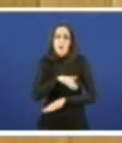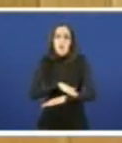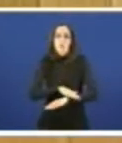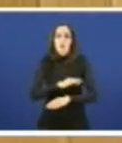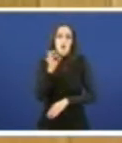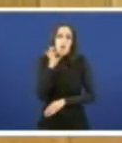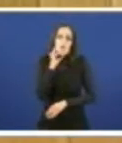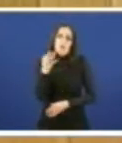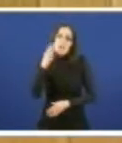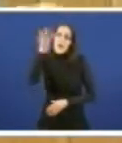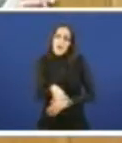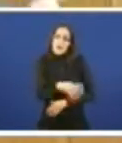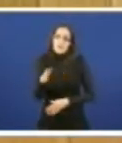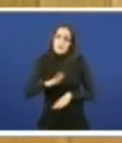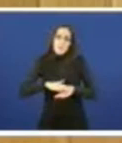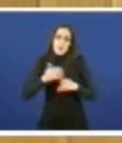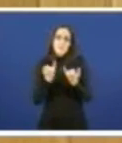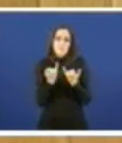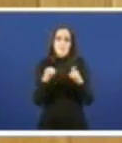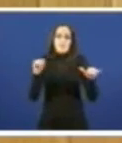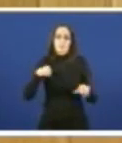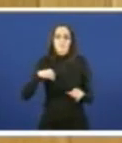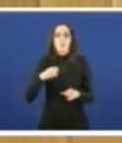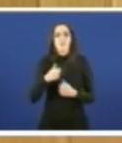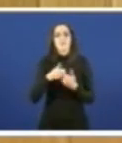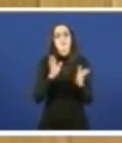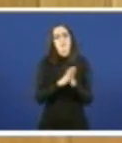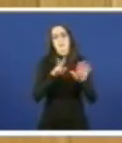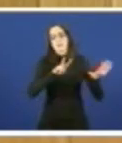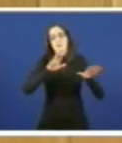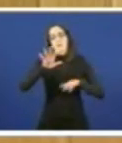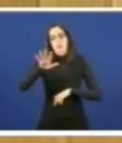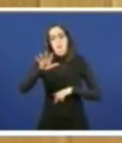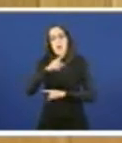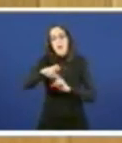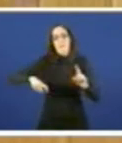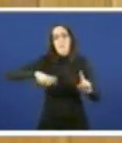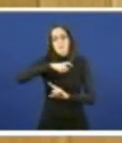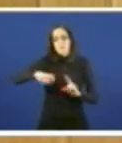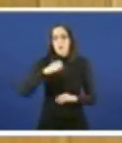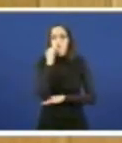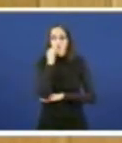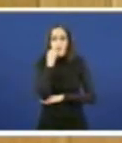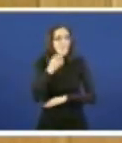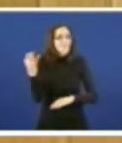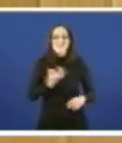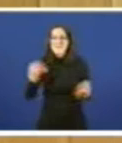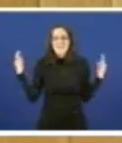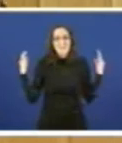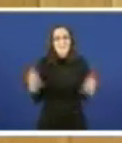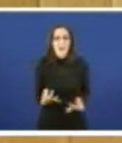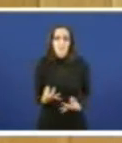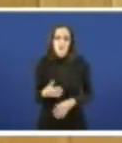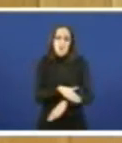todo un calendario para celebrar o 175 aniversario de Rosalía de Castro. E a obliga dese goberno. Non temos que